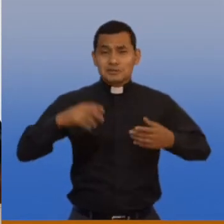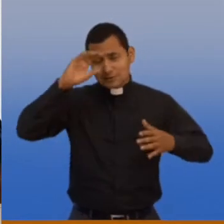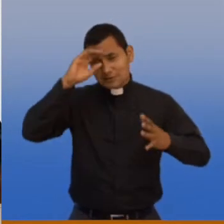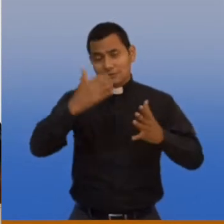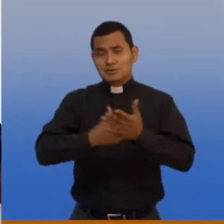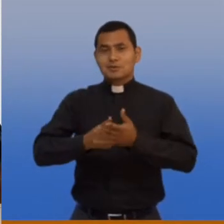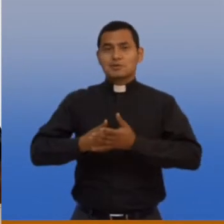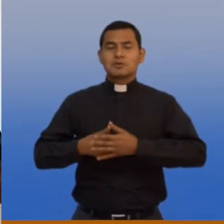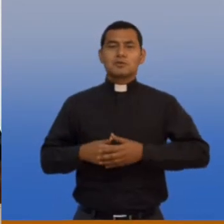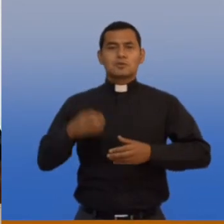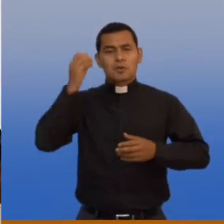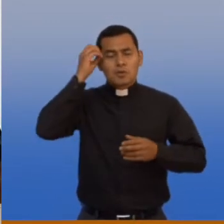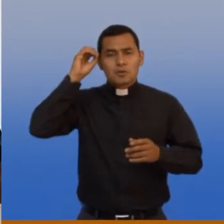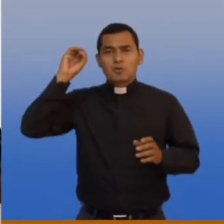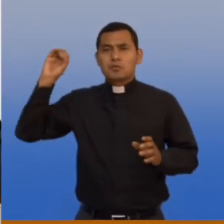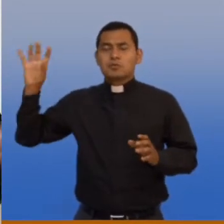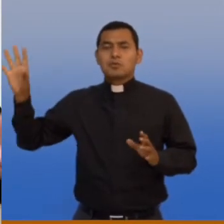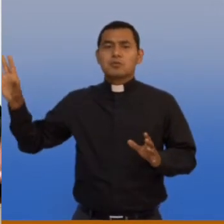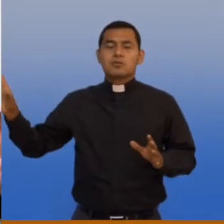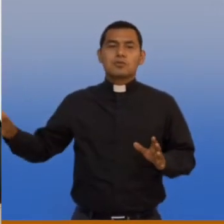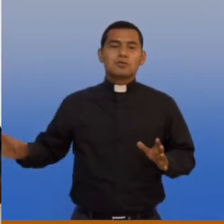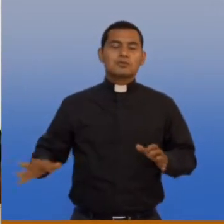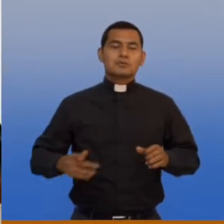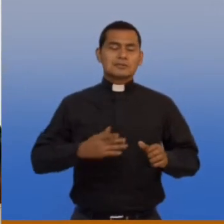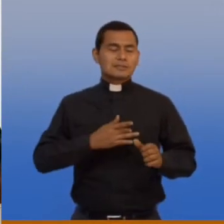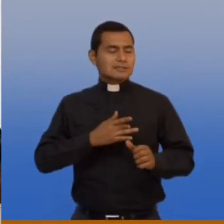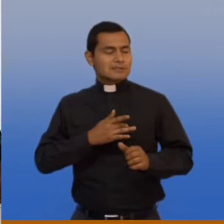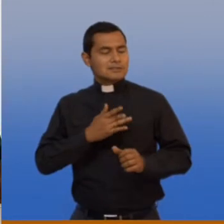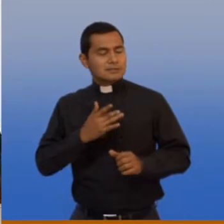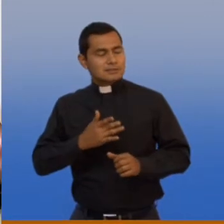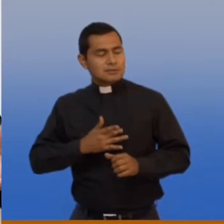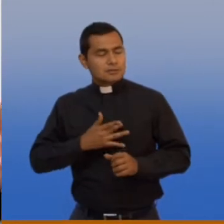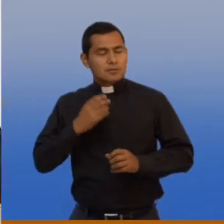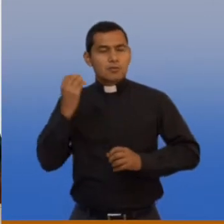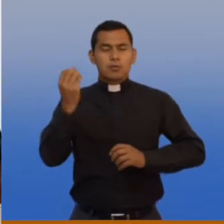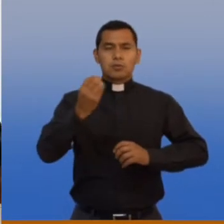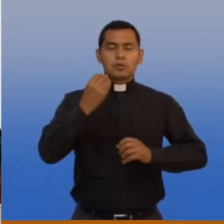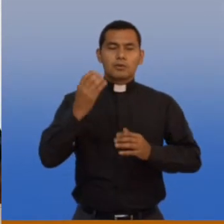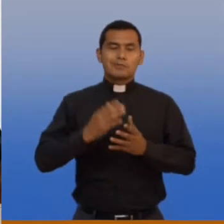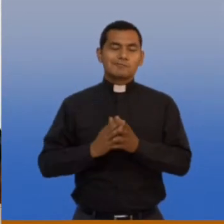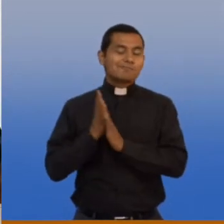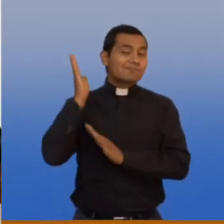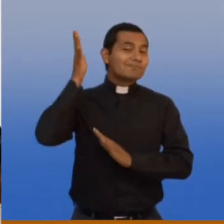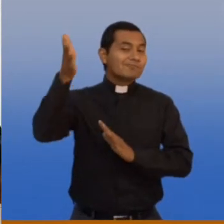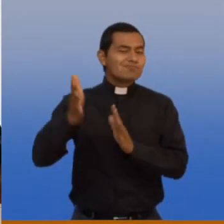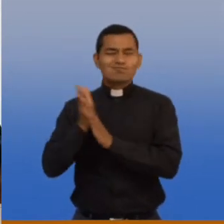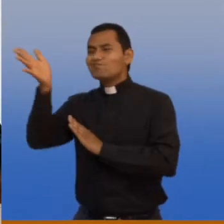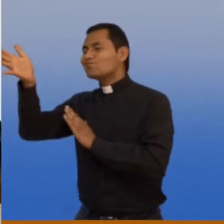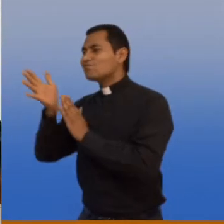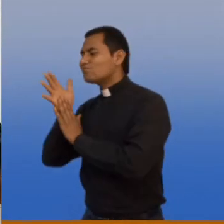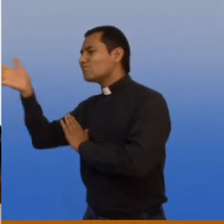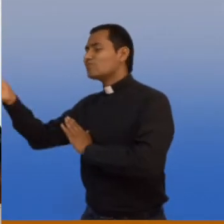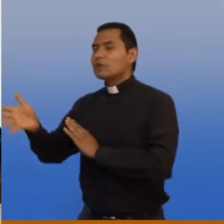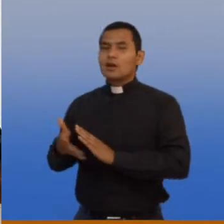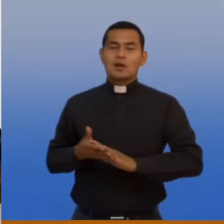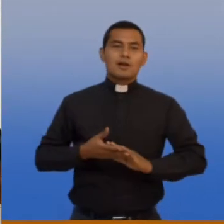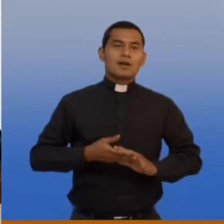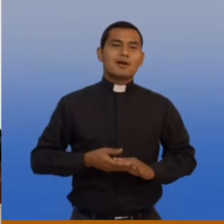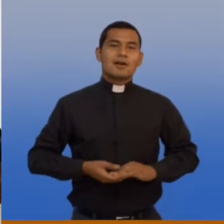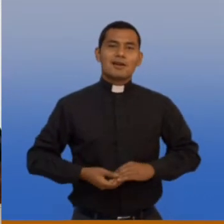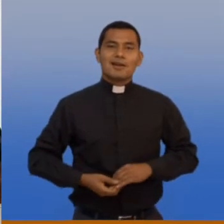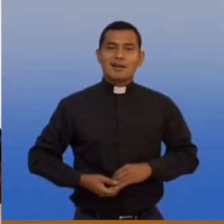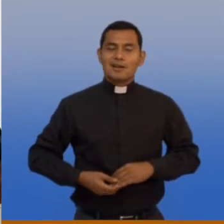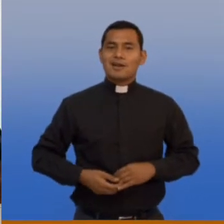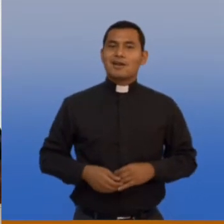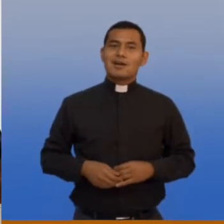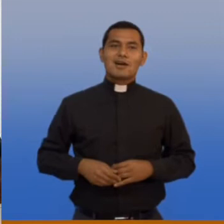personas, prevalece el deseo de salir de la ciudad, de irse a la playa, de irse de paseo, y muchas veces